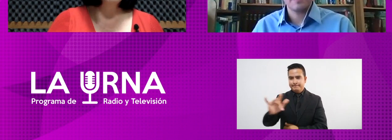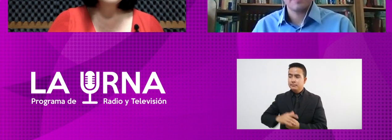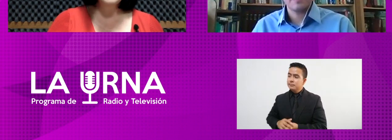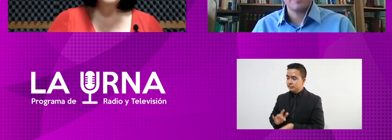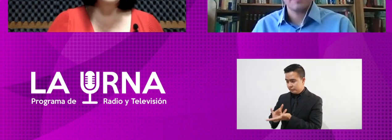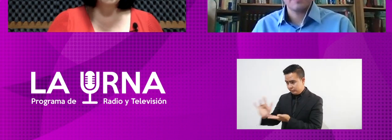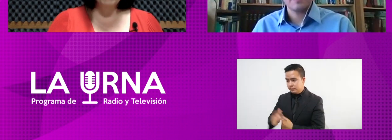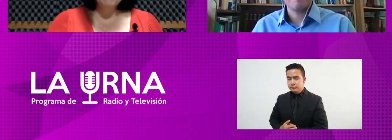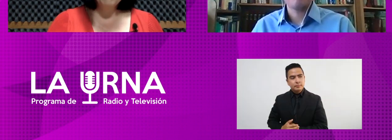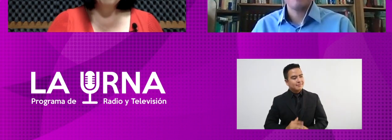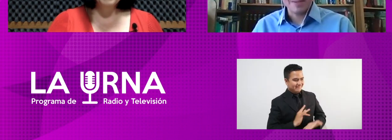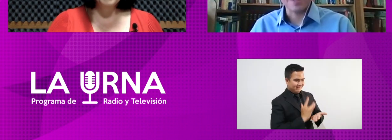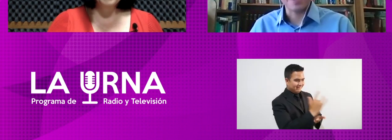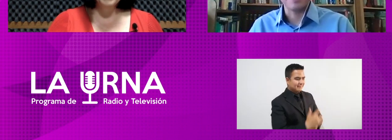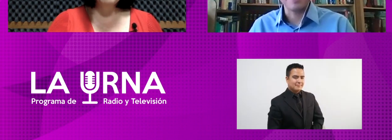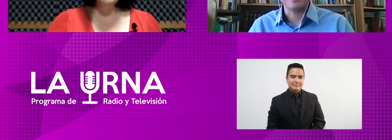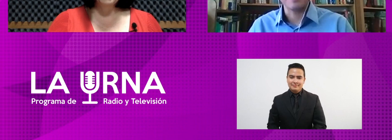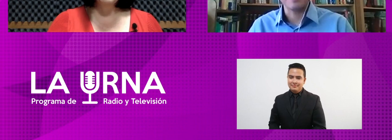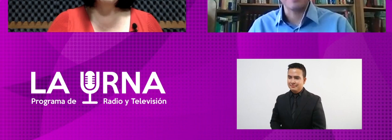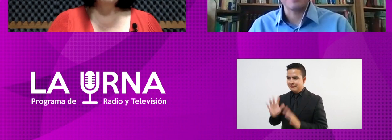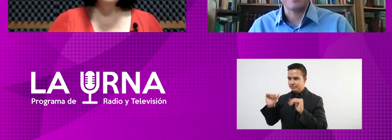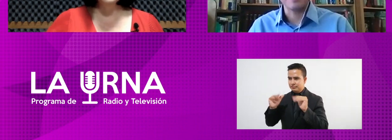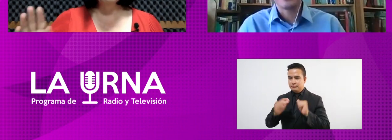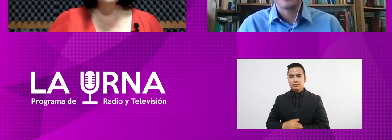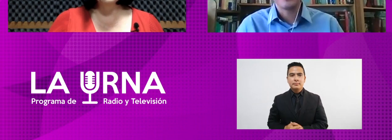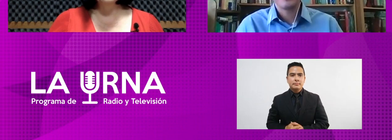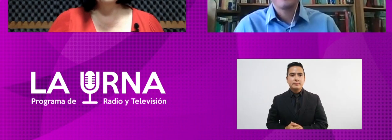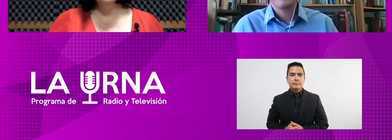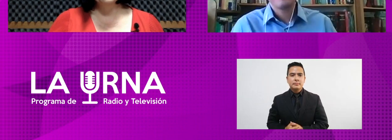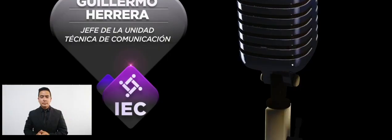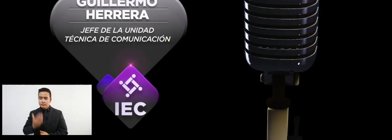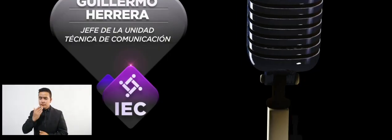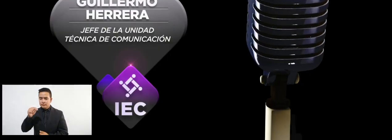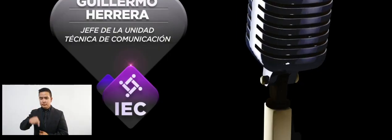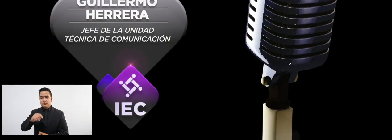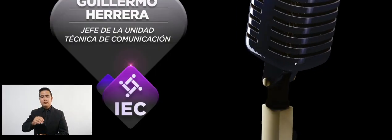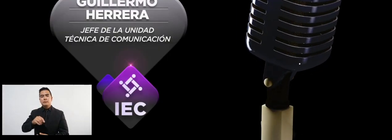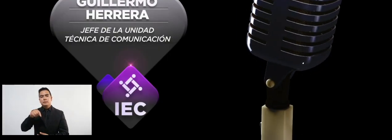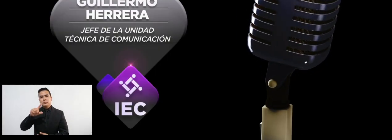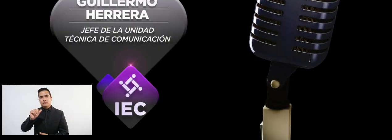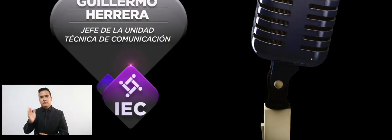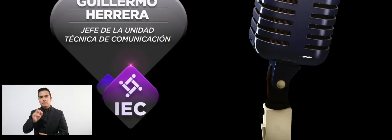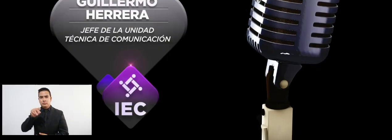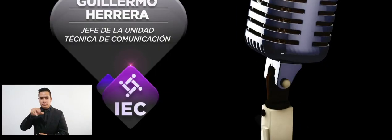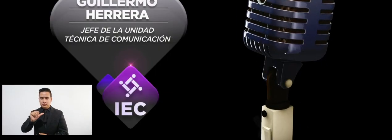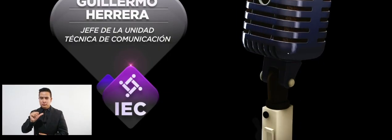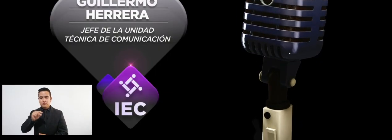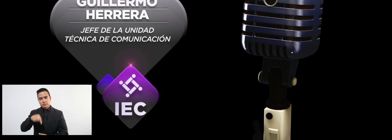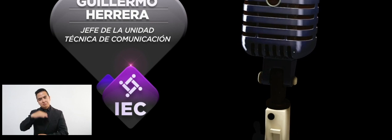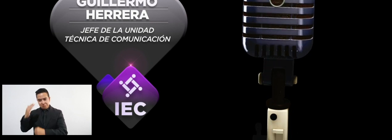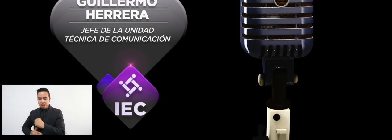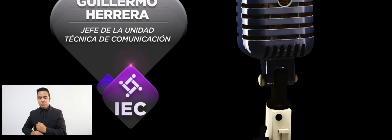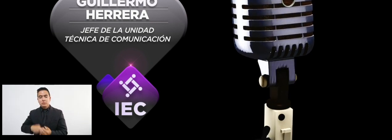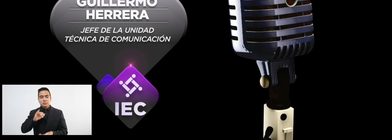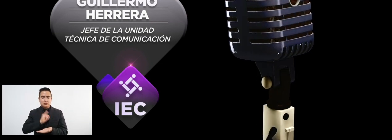de Coahuila. Muchas gracias, doctor. Muchas gracias. Saludos a todos. Y es así como llegamos al final de su programa La Urna,